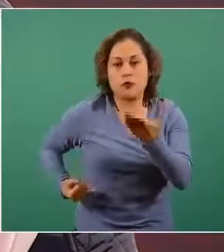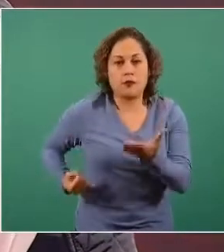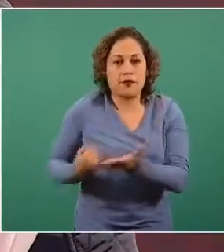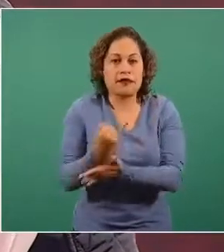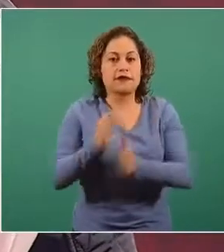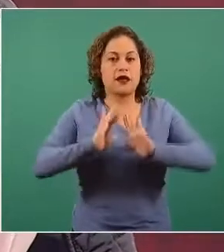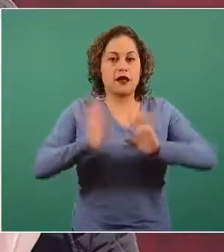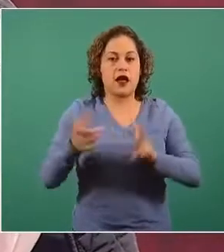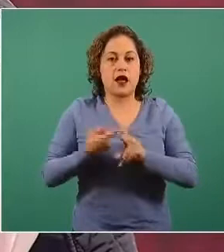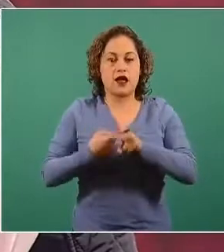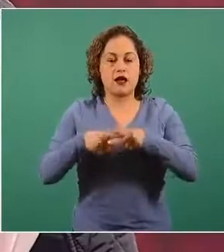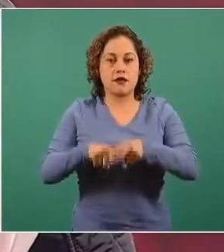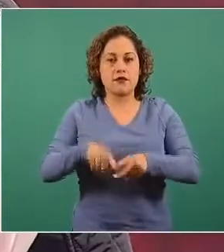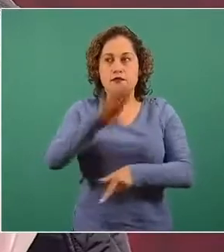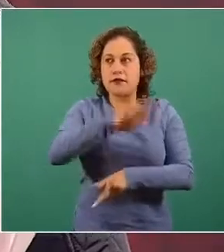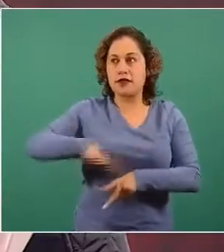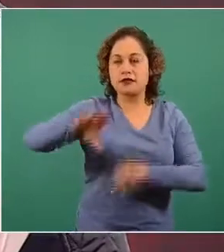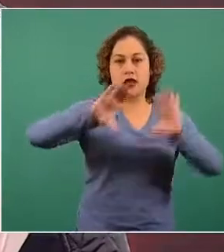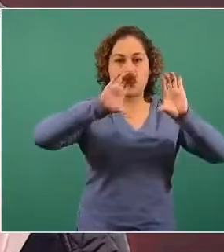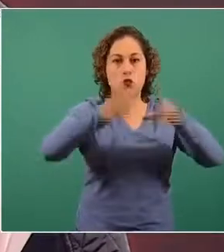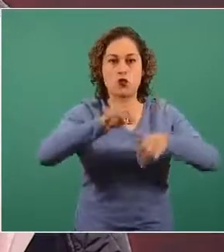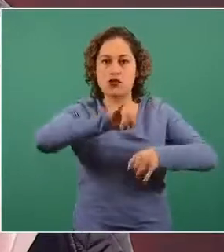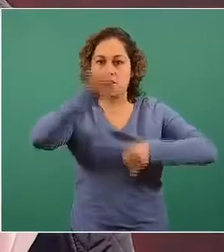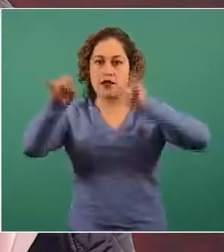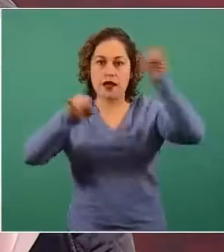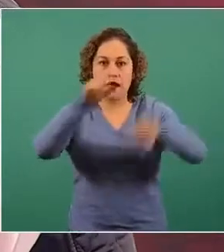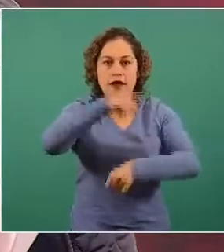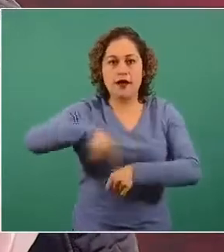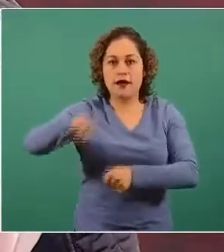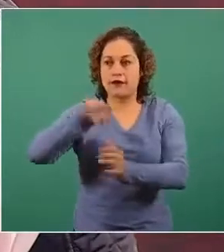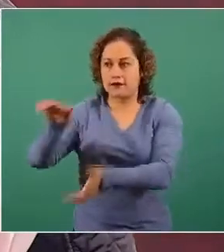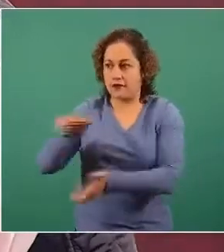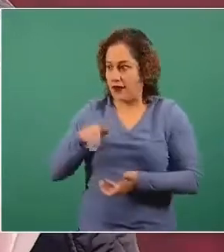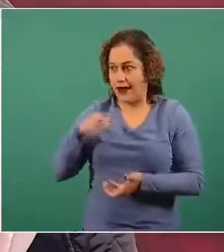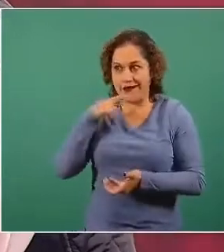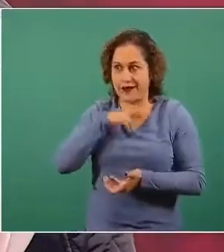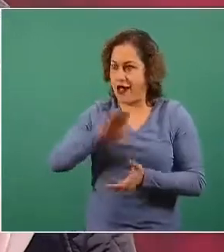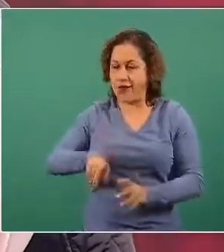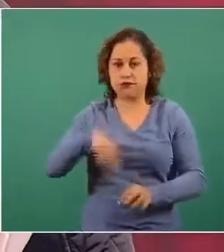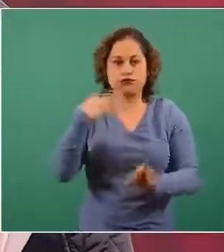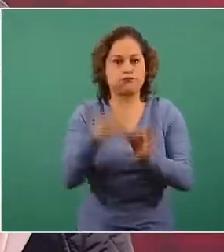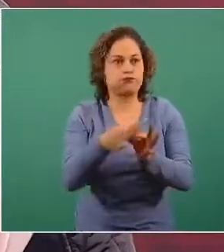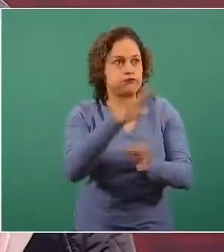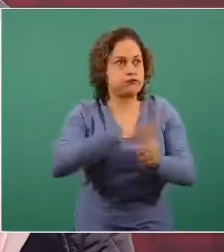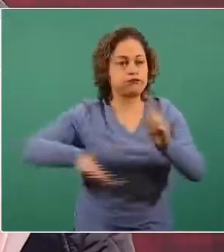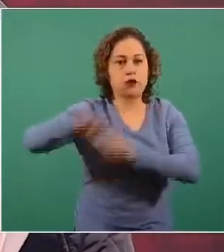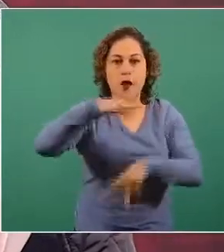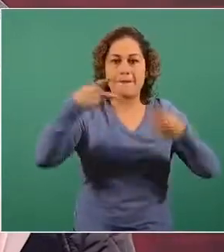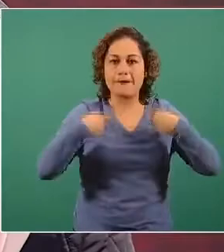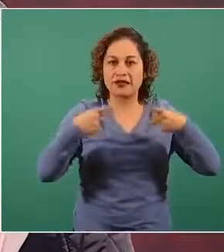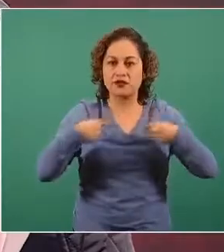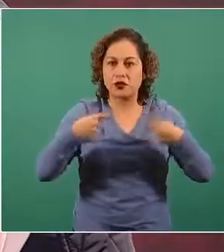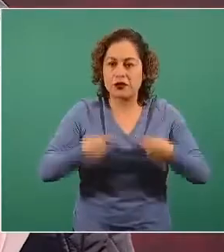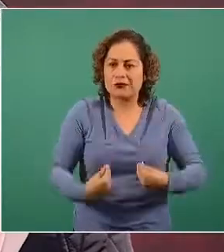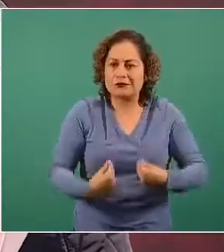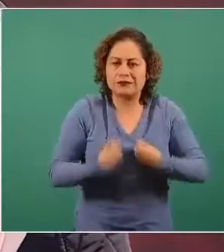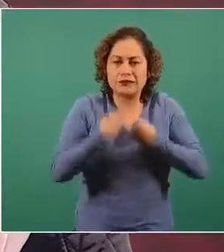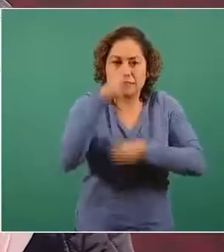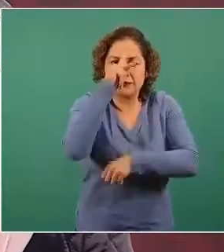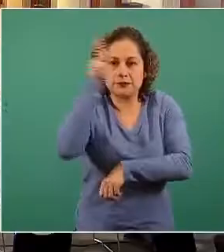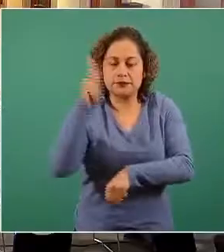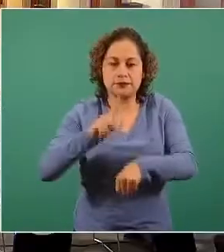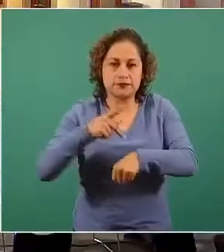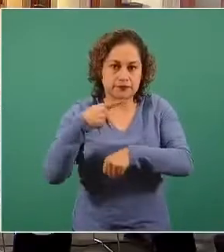zonas rurales alejadas con las primeras dosis para cubrir más rápidamente a estas personas con mayor vulnerabilidad